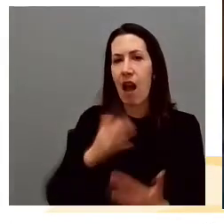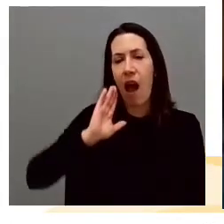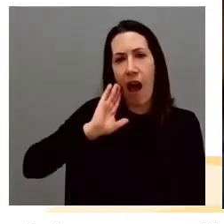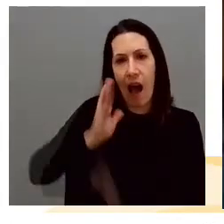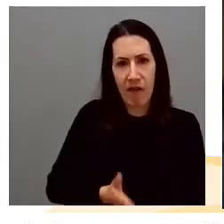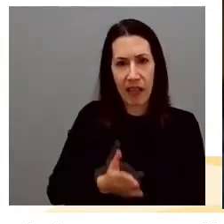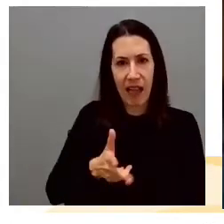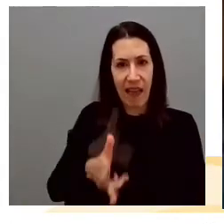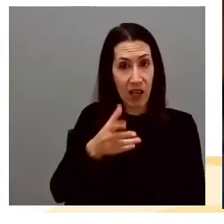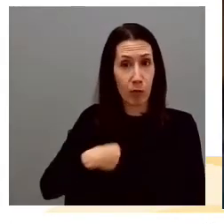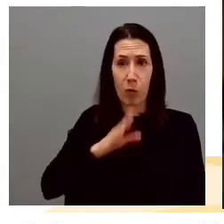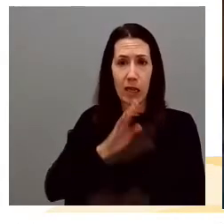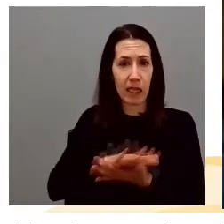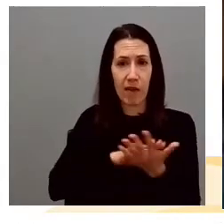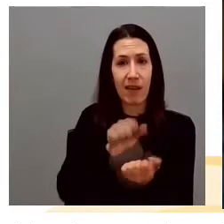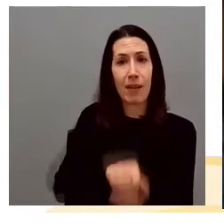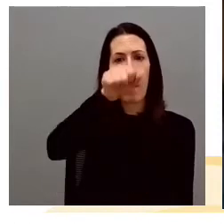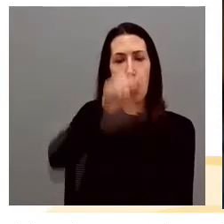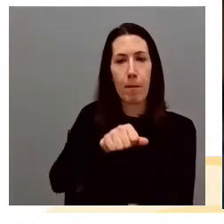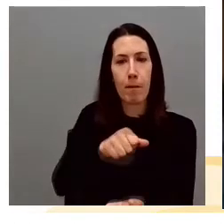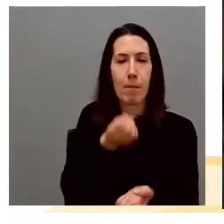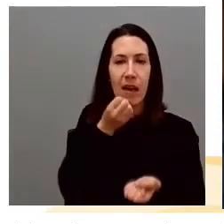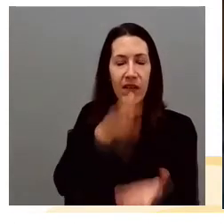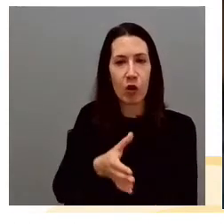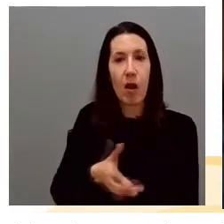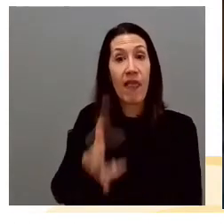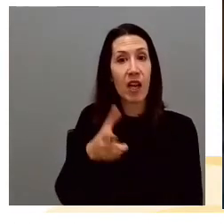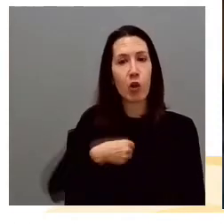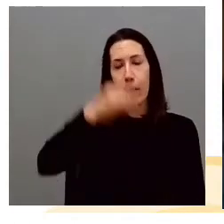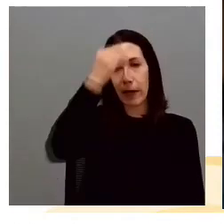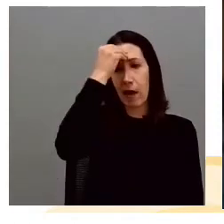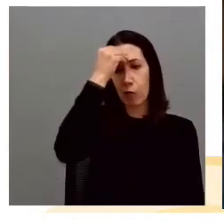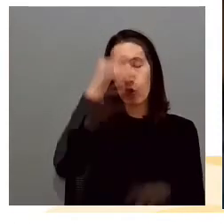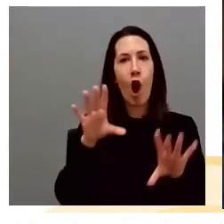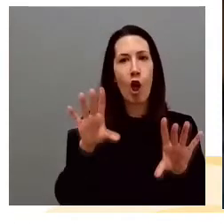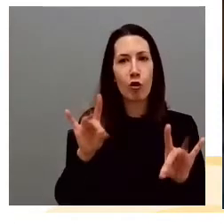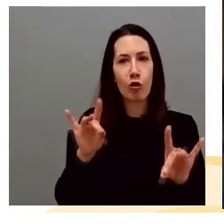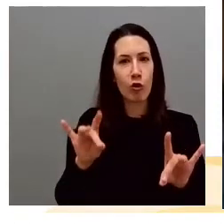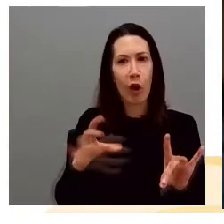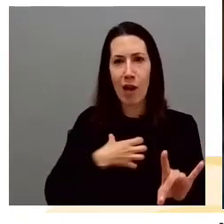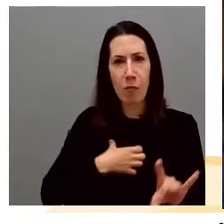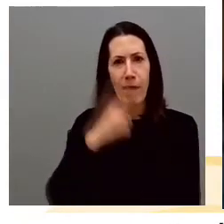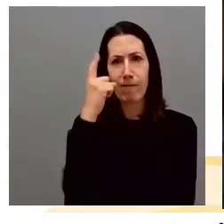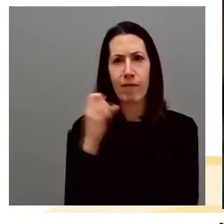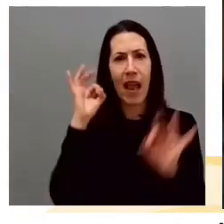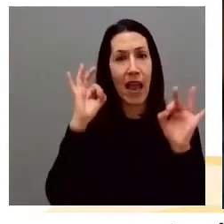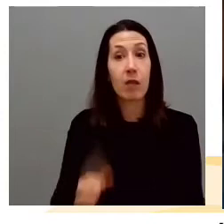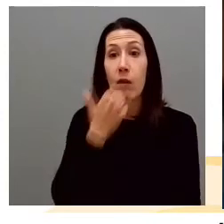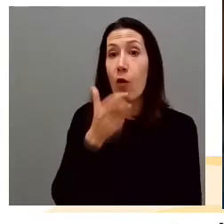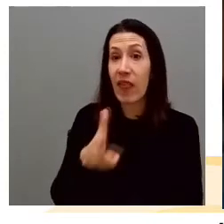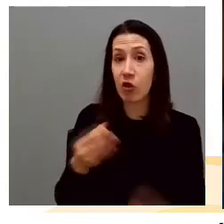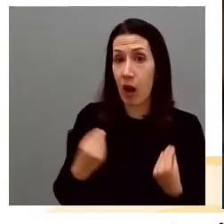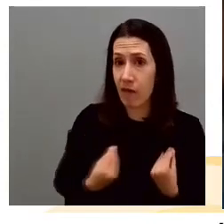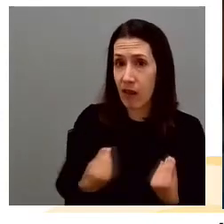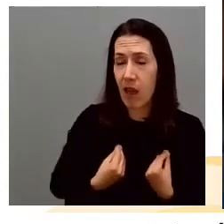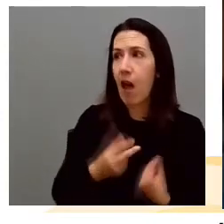en el manifiesto, derechos que pensábamos que eran intangibles, intocables, como el derecho a la vida, el